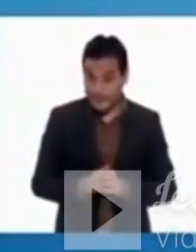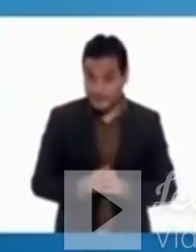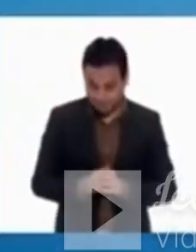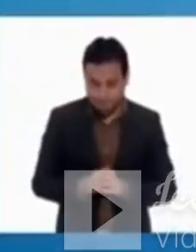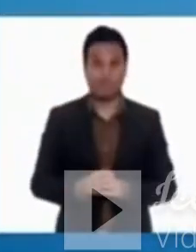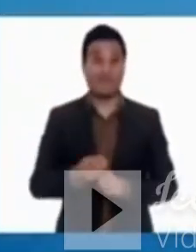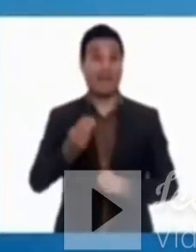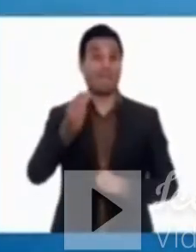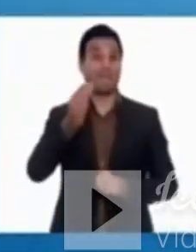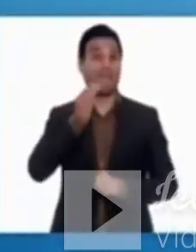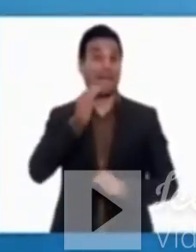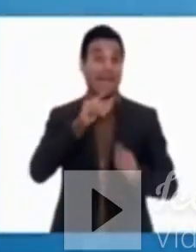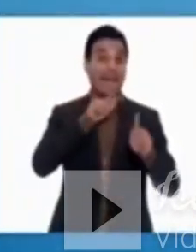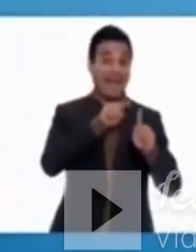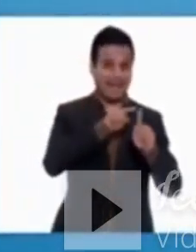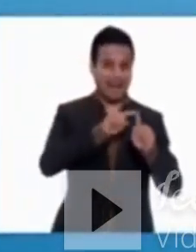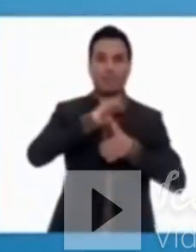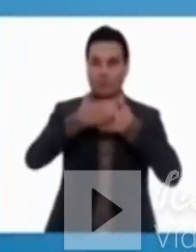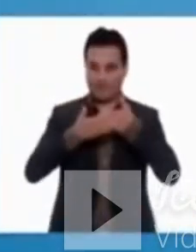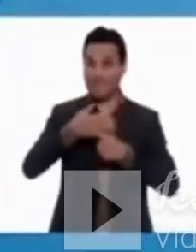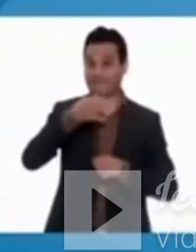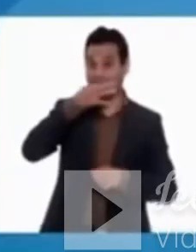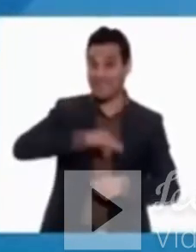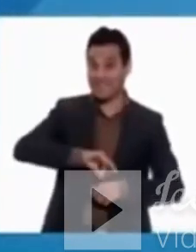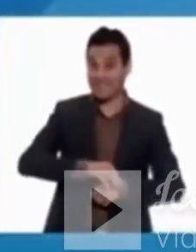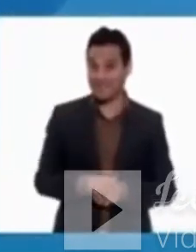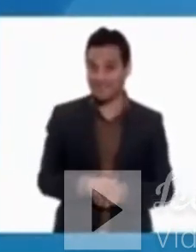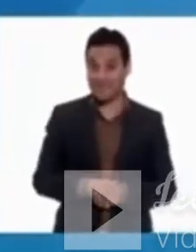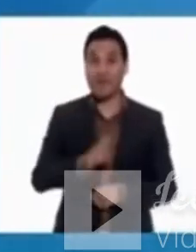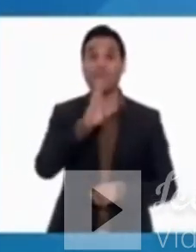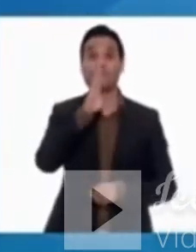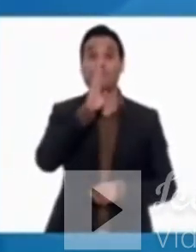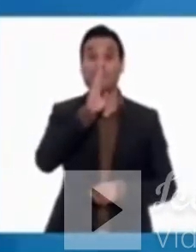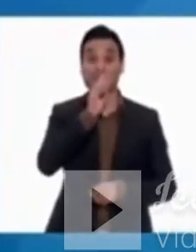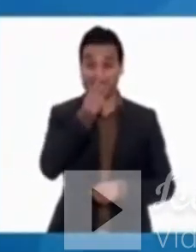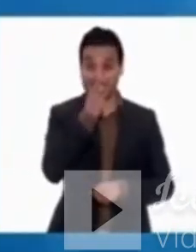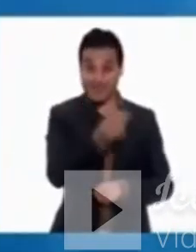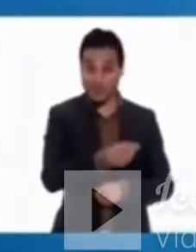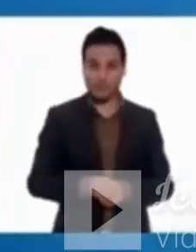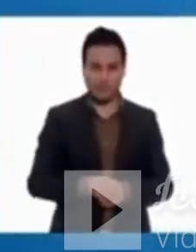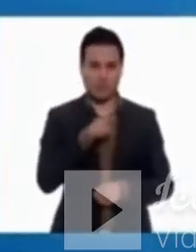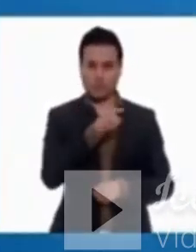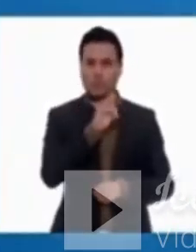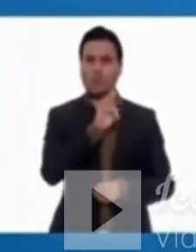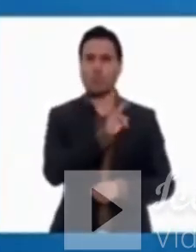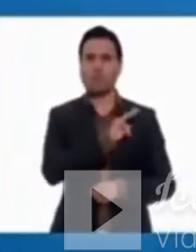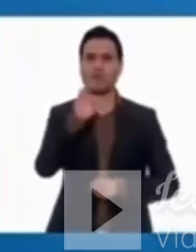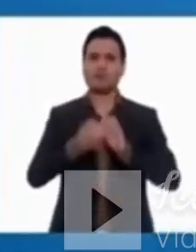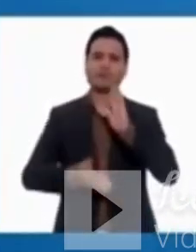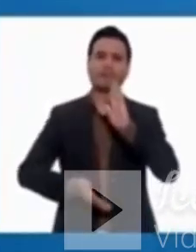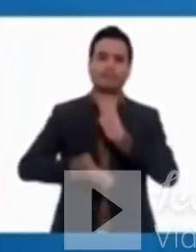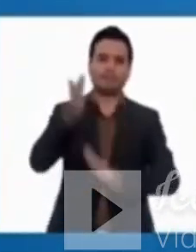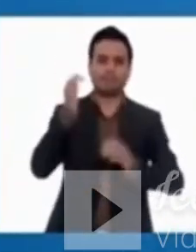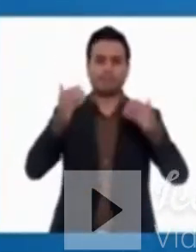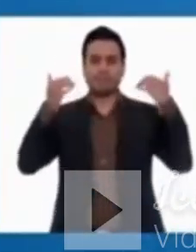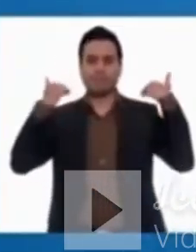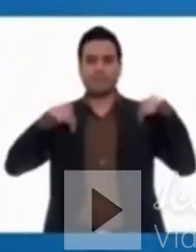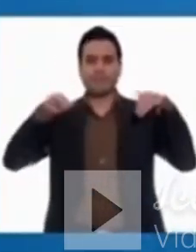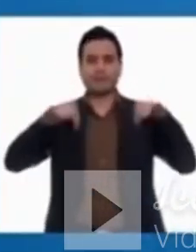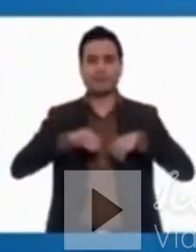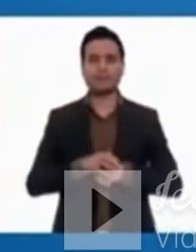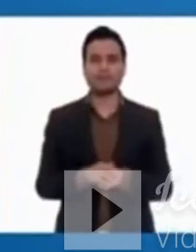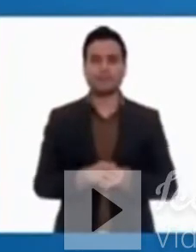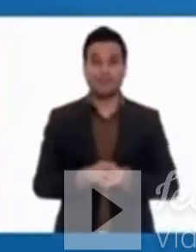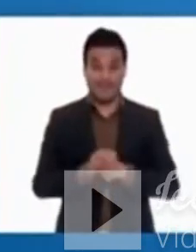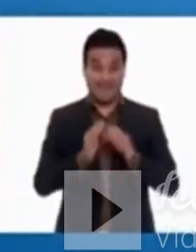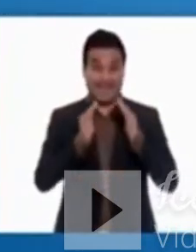paseo. Su mamá le pidió que eligiera dos lugares a donde desea ir, siempre y cuando no estén a más de un kilómetro de distancia de su